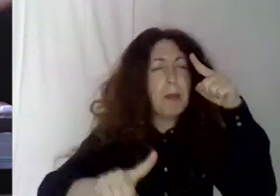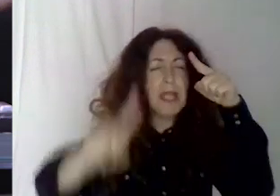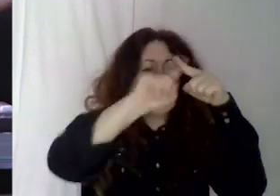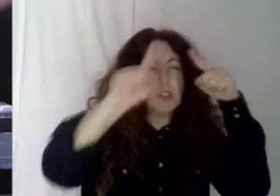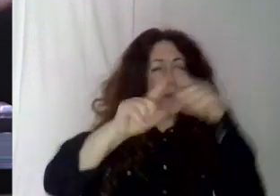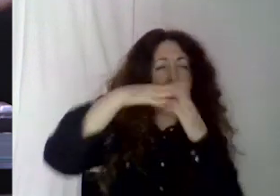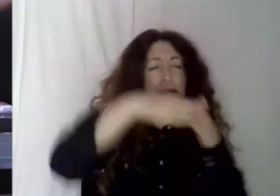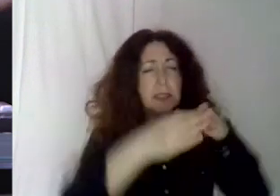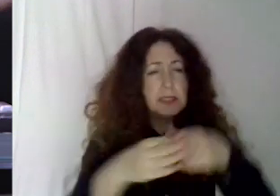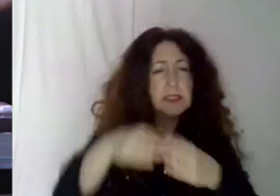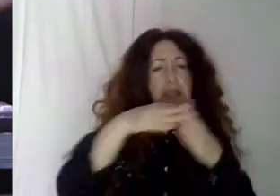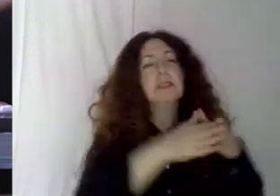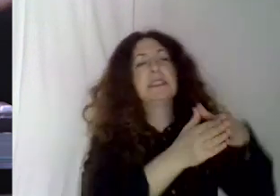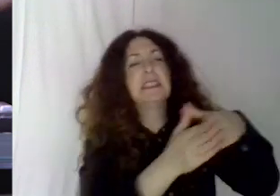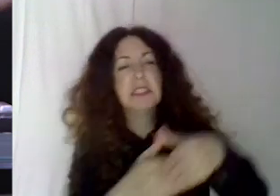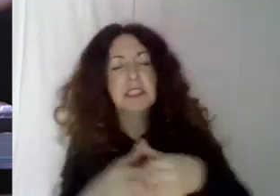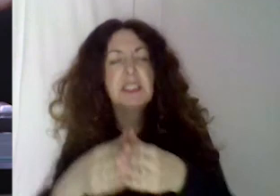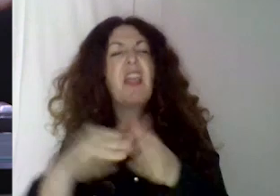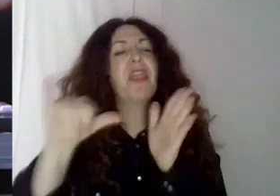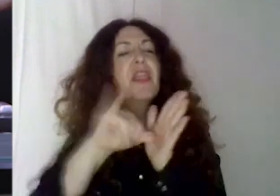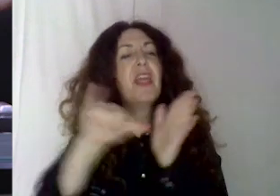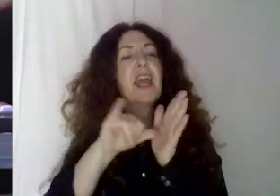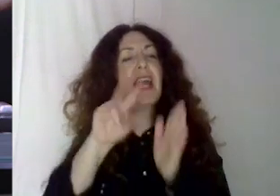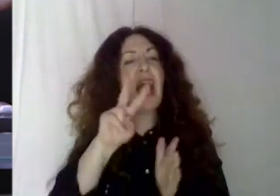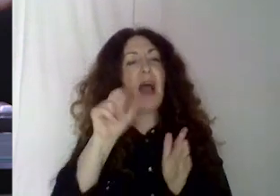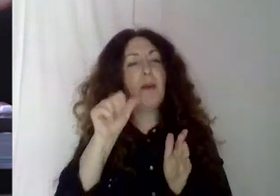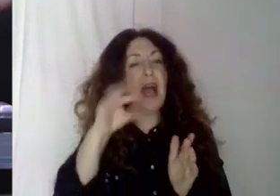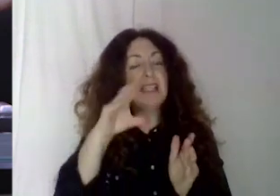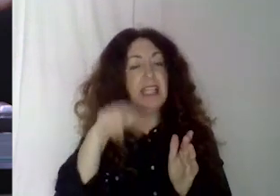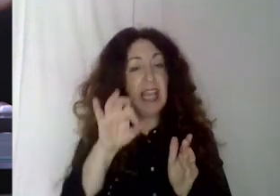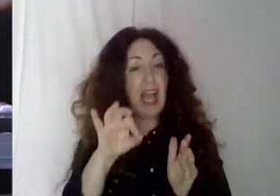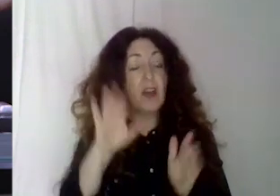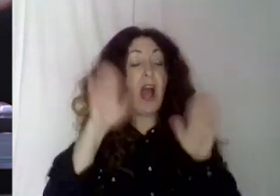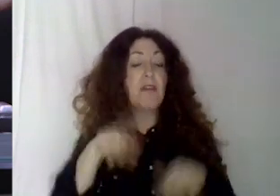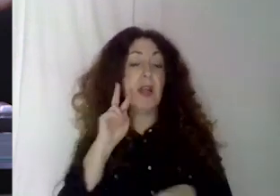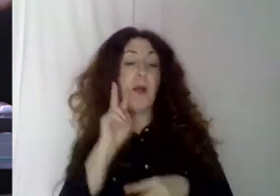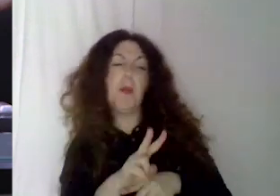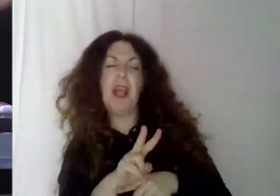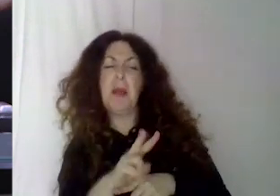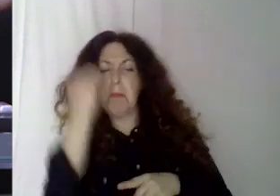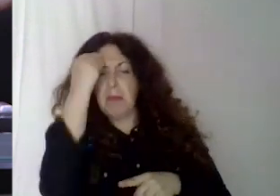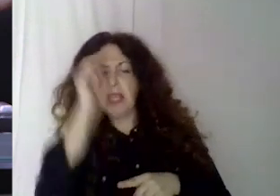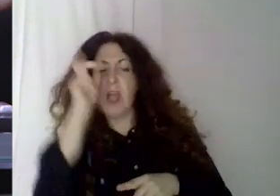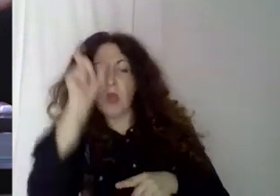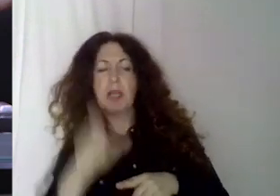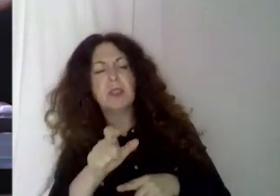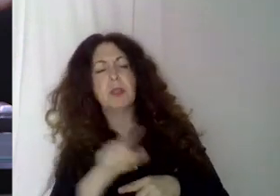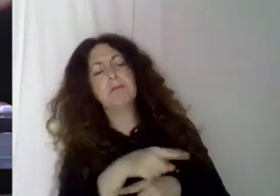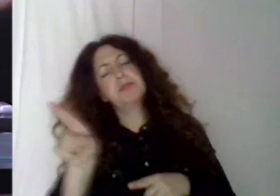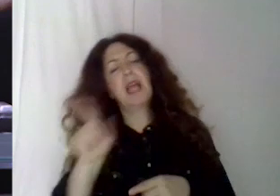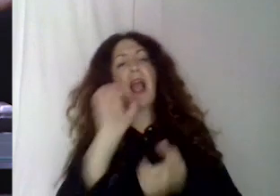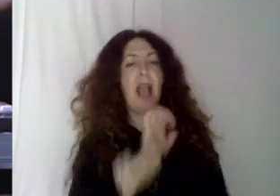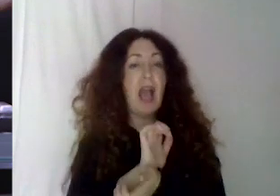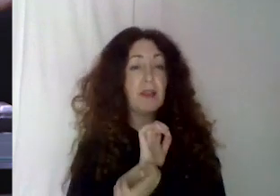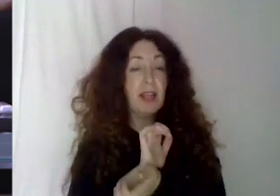estío, mirando si podía divisar la nave que llevaba sus cosas. Con la fiebre maligna, era la